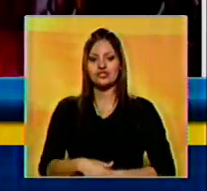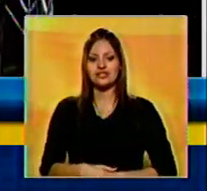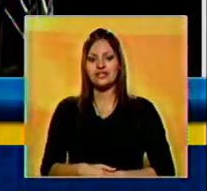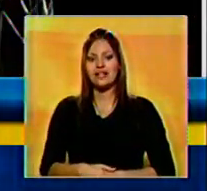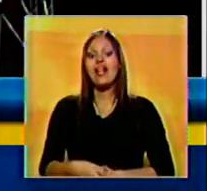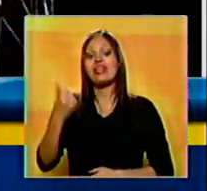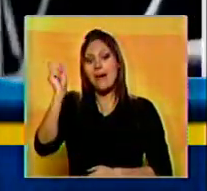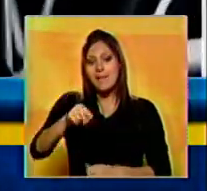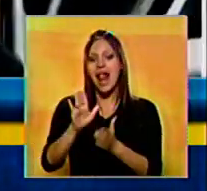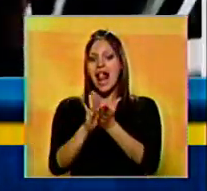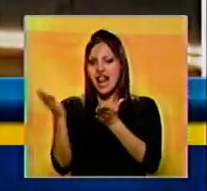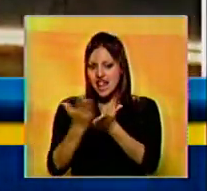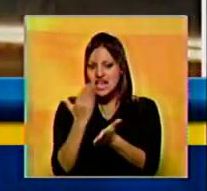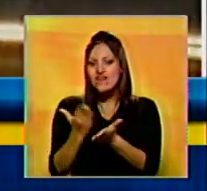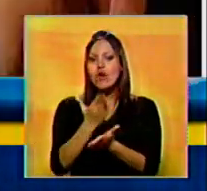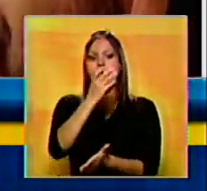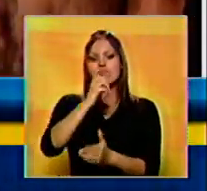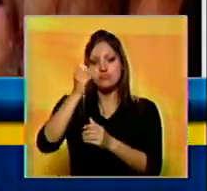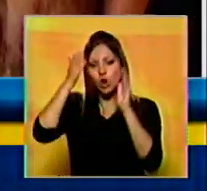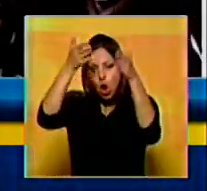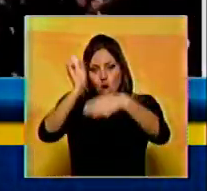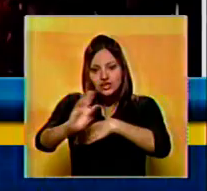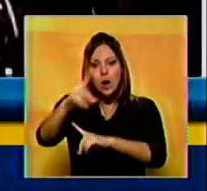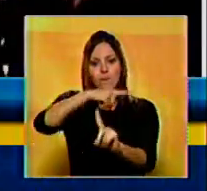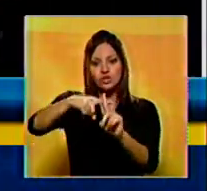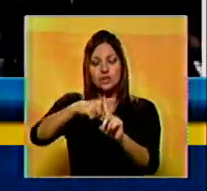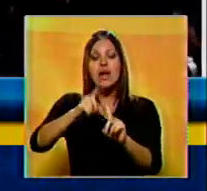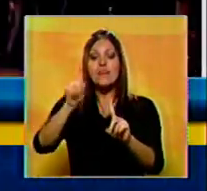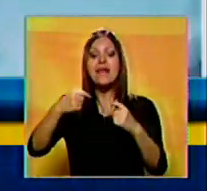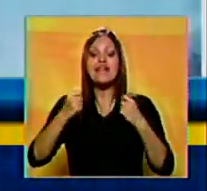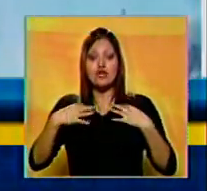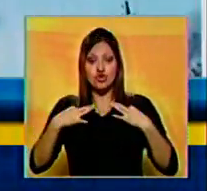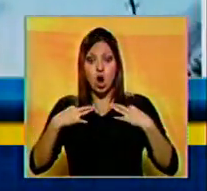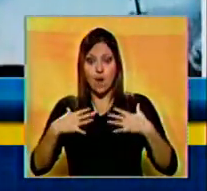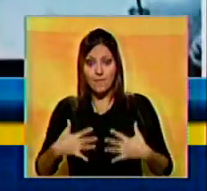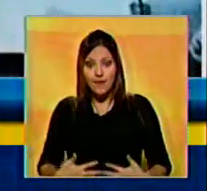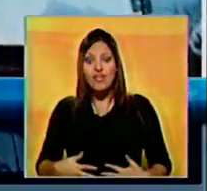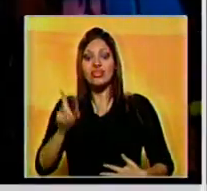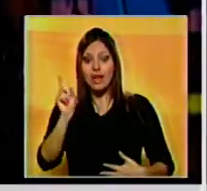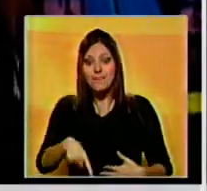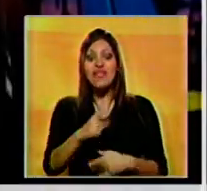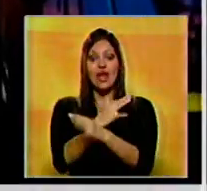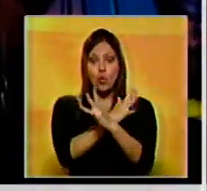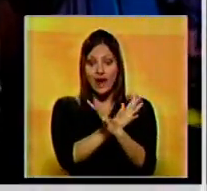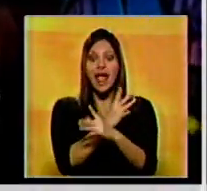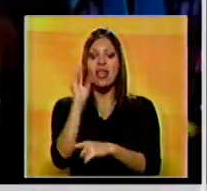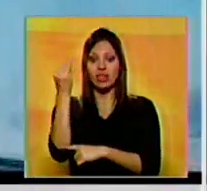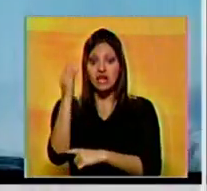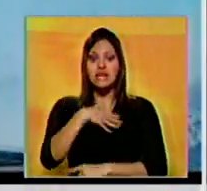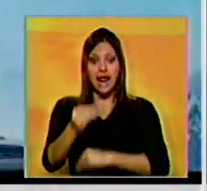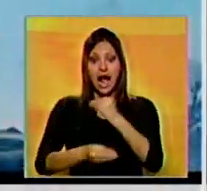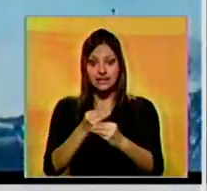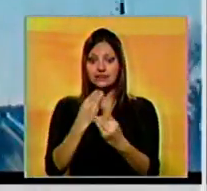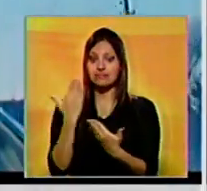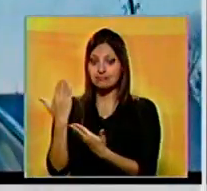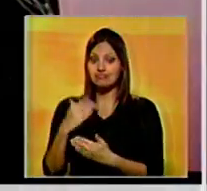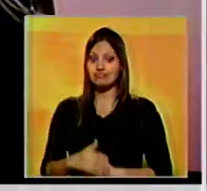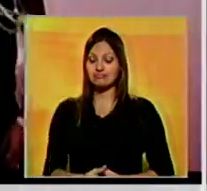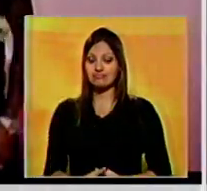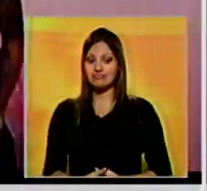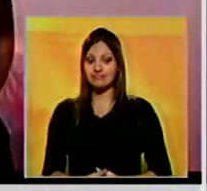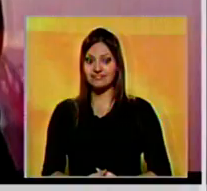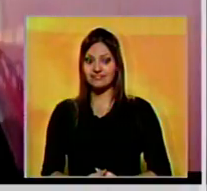también libros con mensajes positivos, una línea de ropa y hasta una colección de juguetes. Es que tu cuerpo es